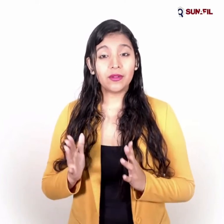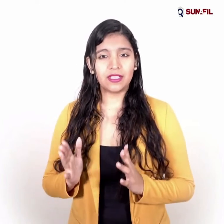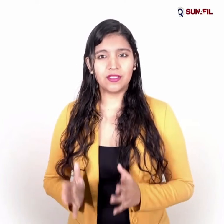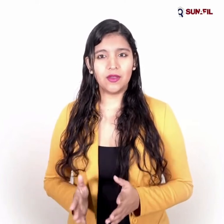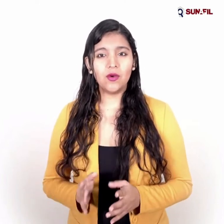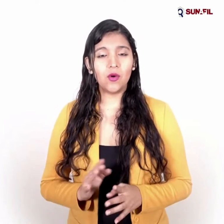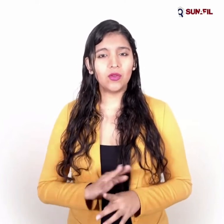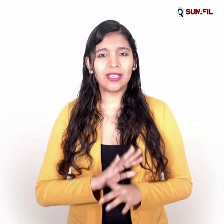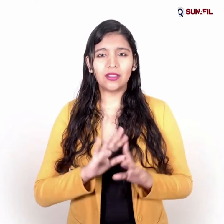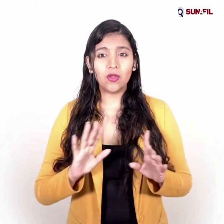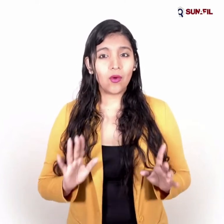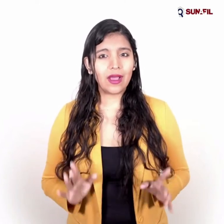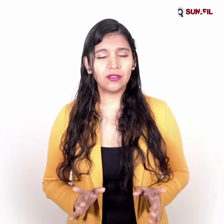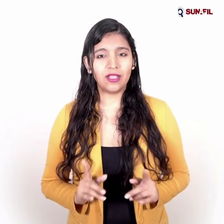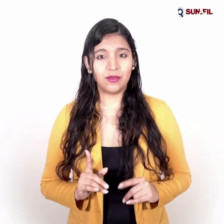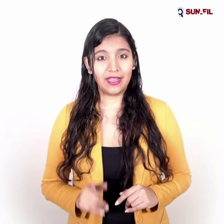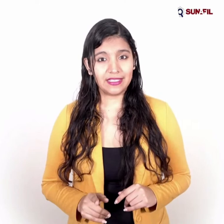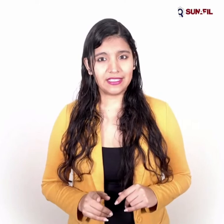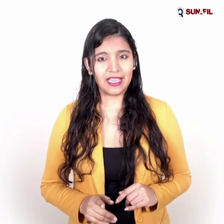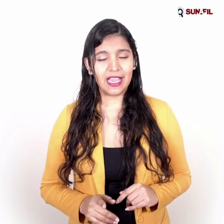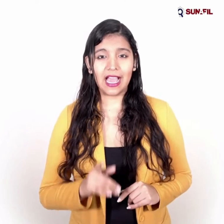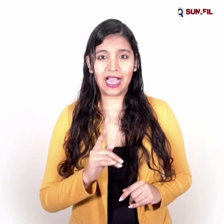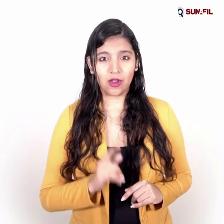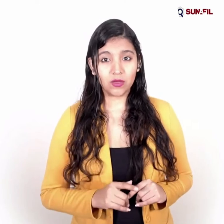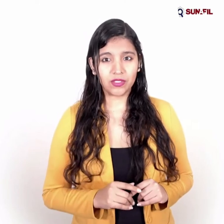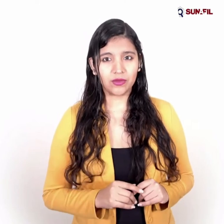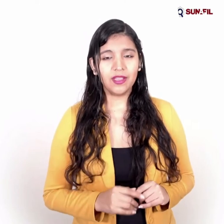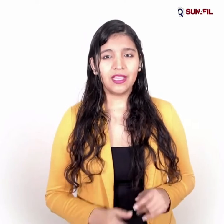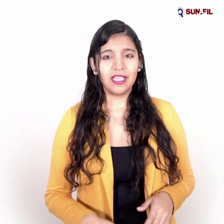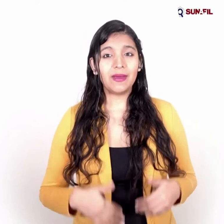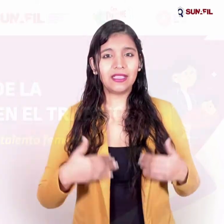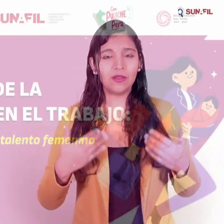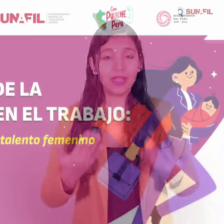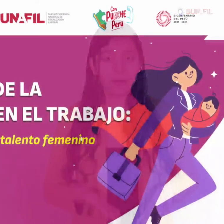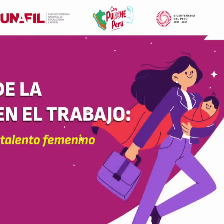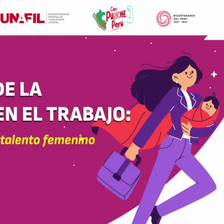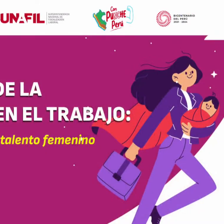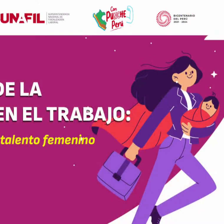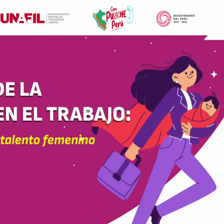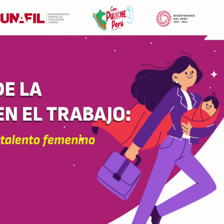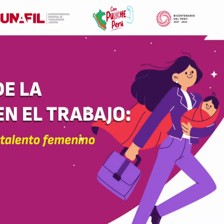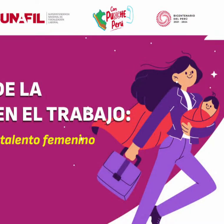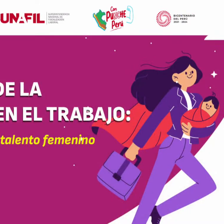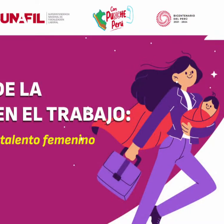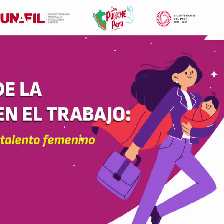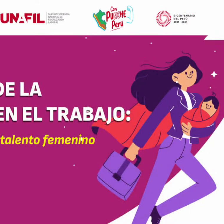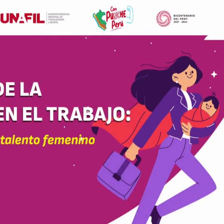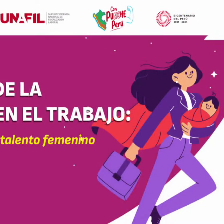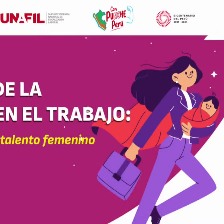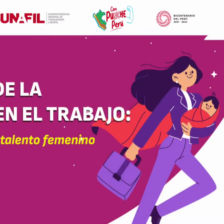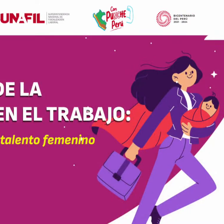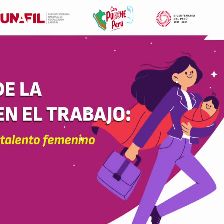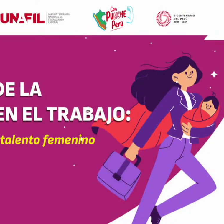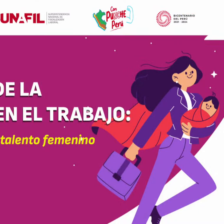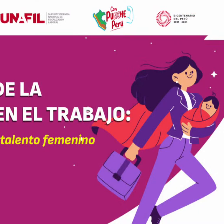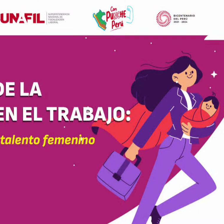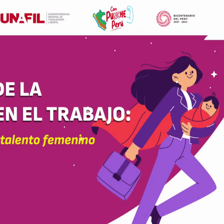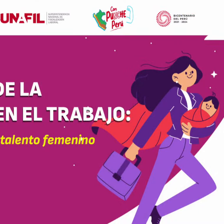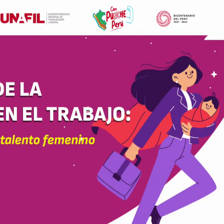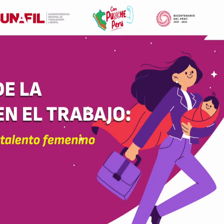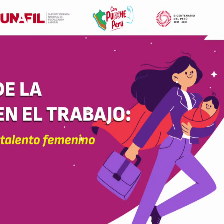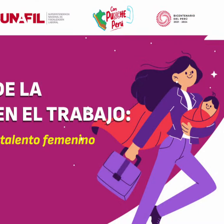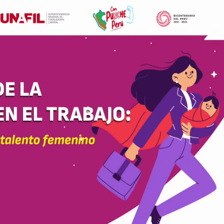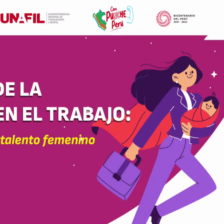prevención. caballeros, muy buenos días. Muy buenas tardes, perdón. 3 de la tarde con 20 minutos. Muy buenas tardes, tengan todos